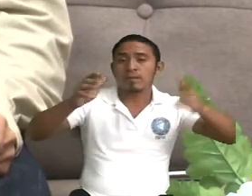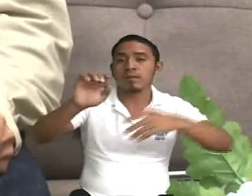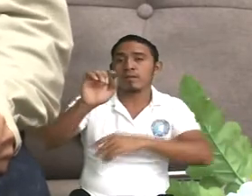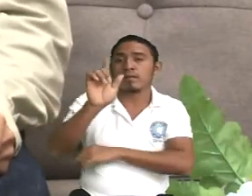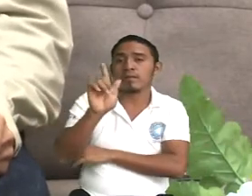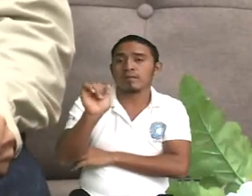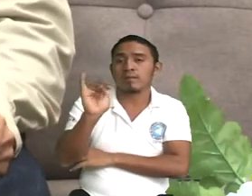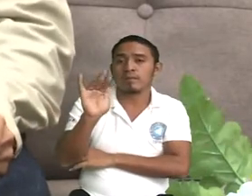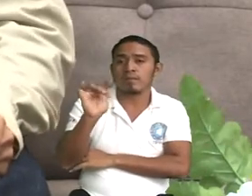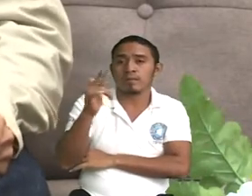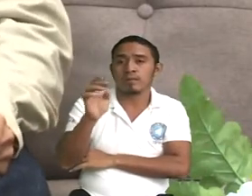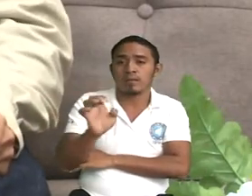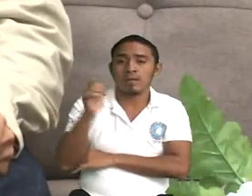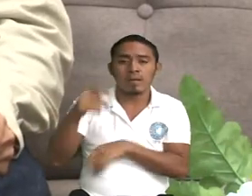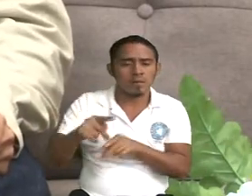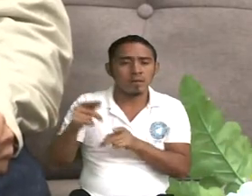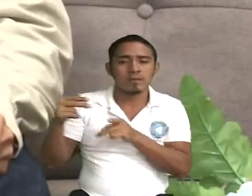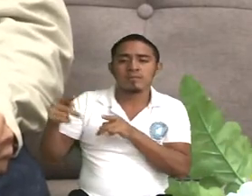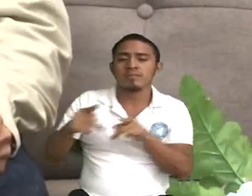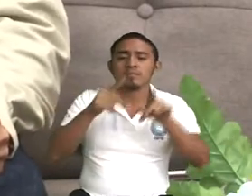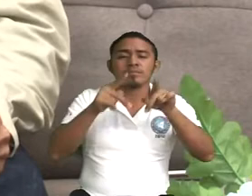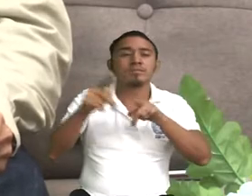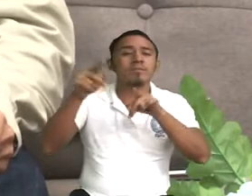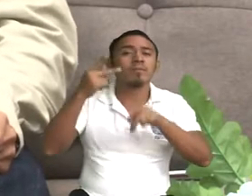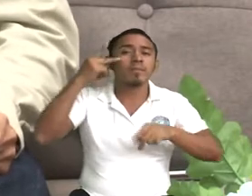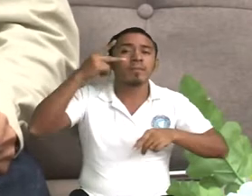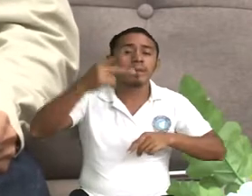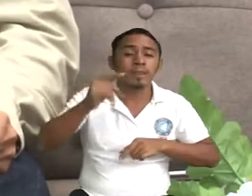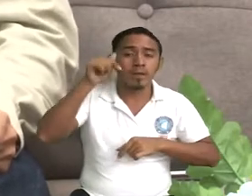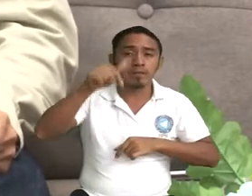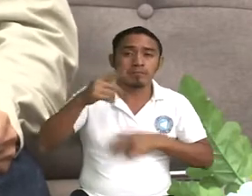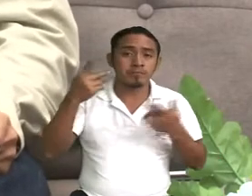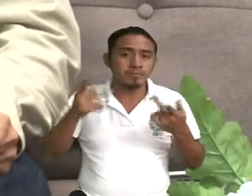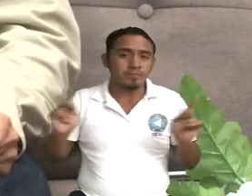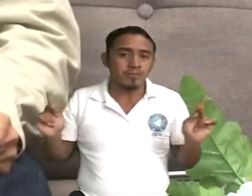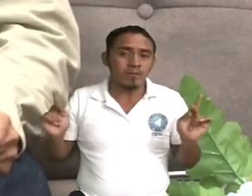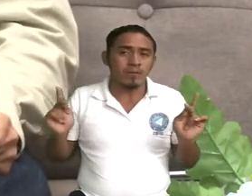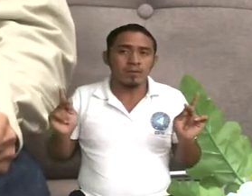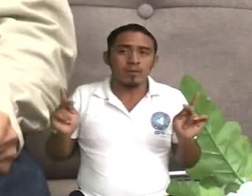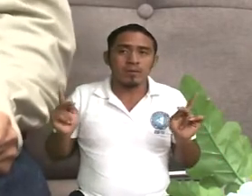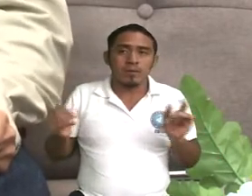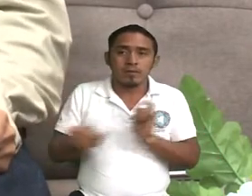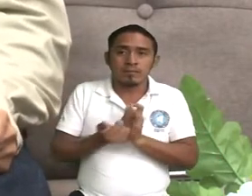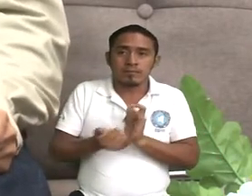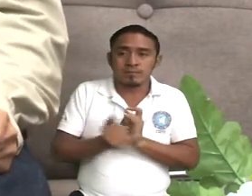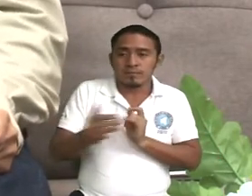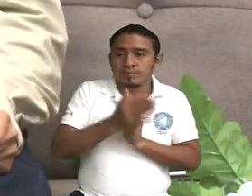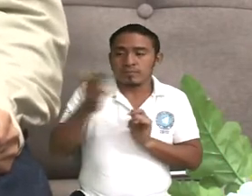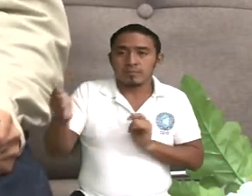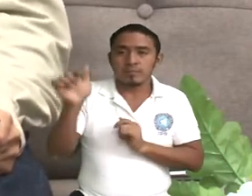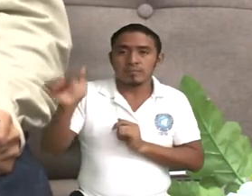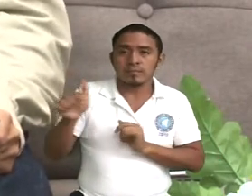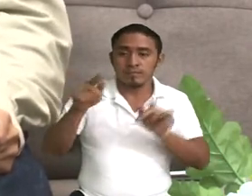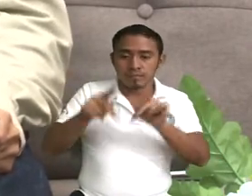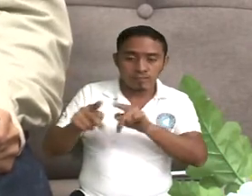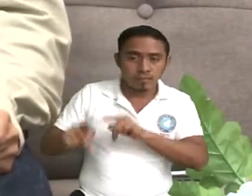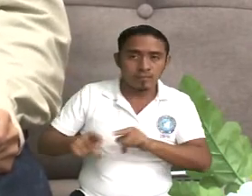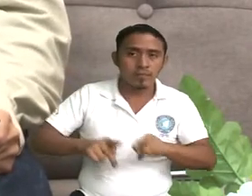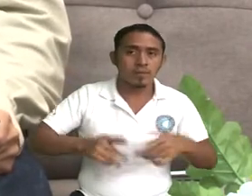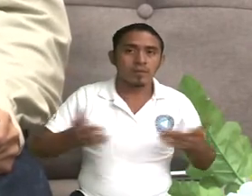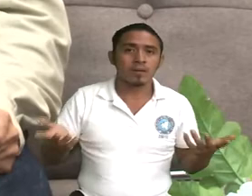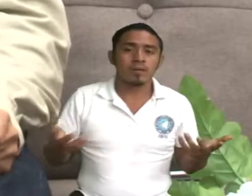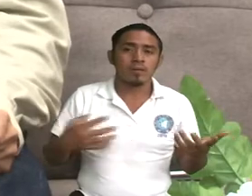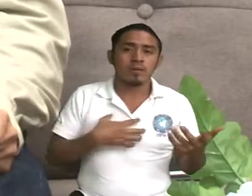la gente llega a pasear, a hacer turismo, pero también están la otra parte de la población